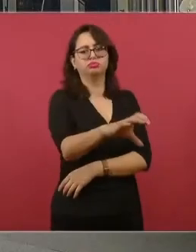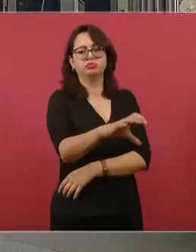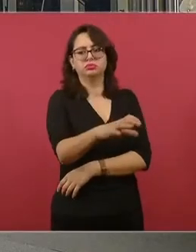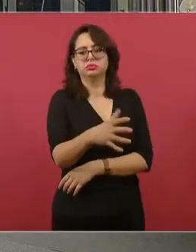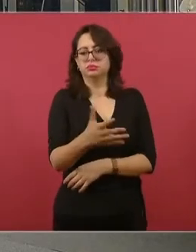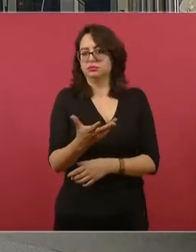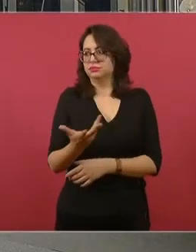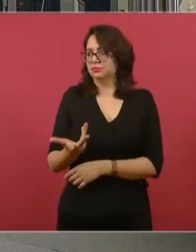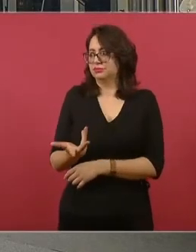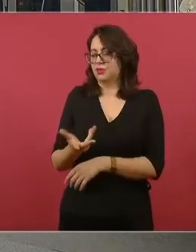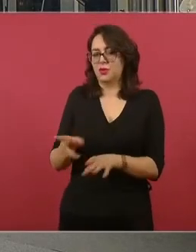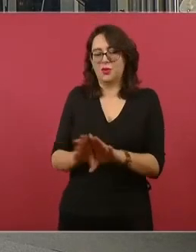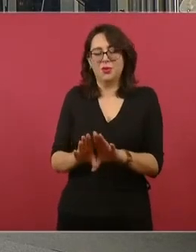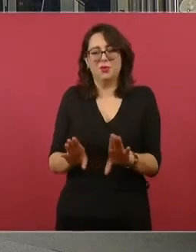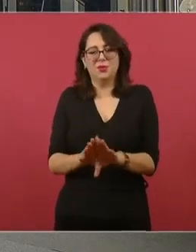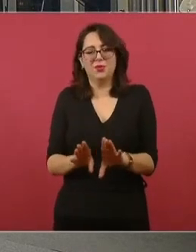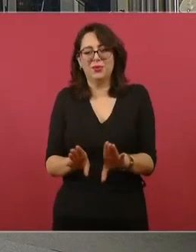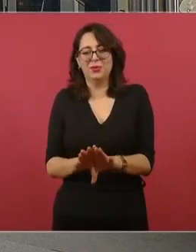Bueno,